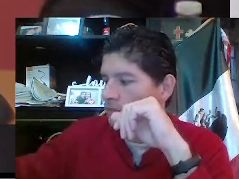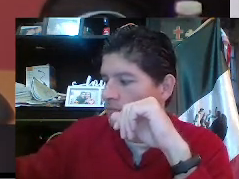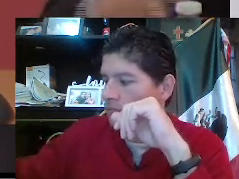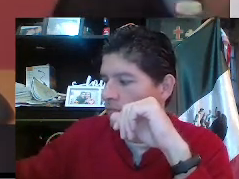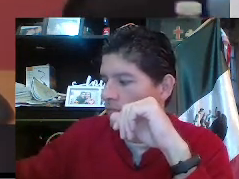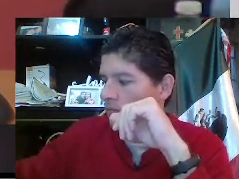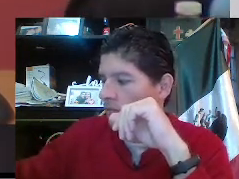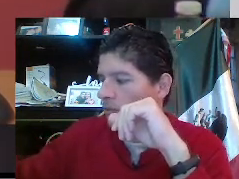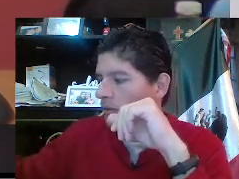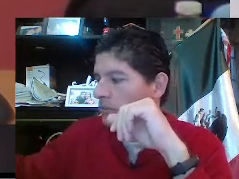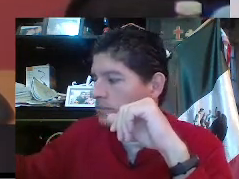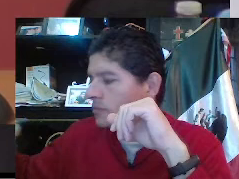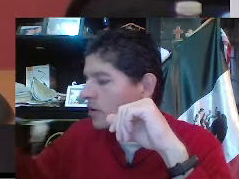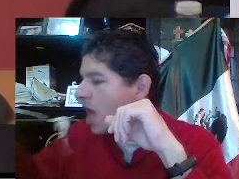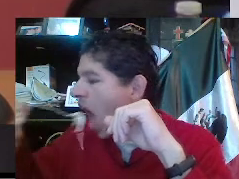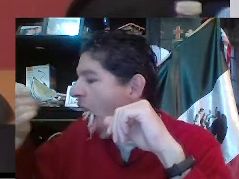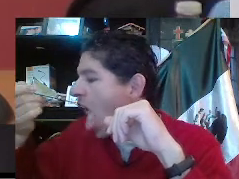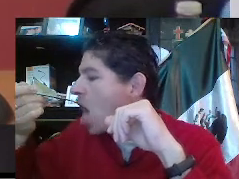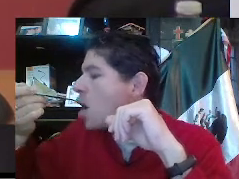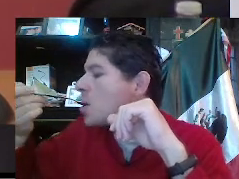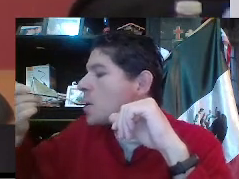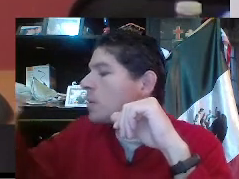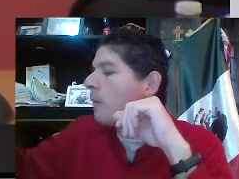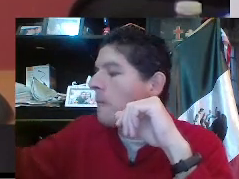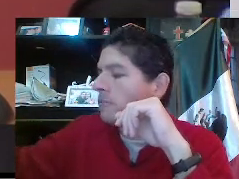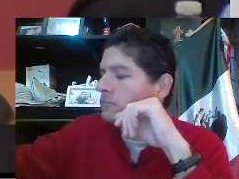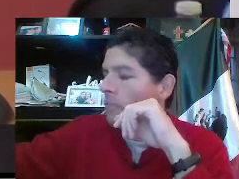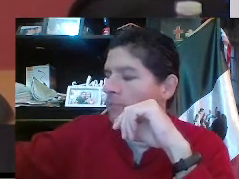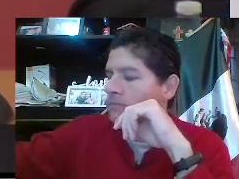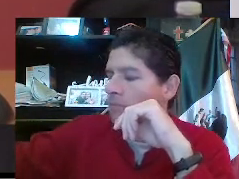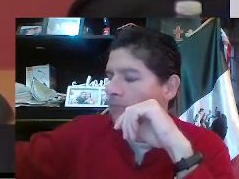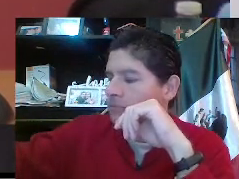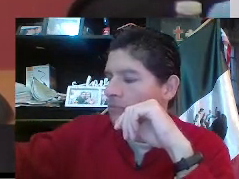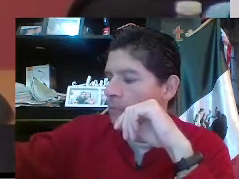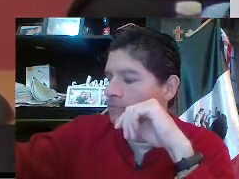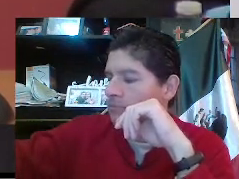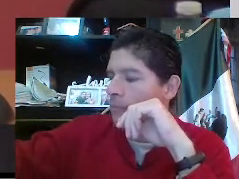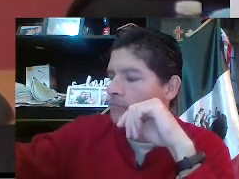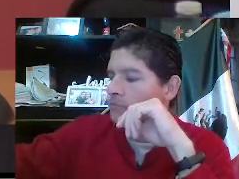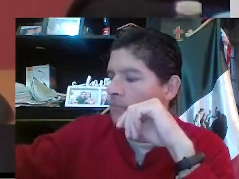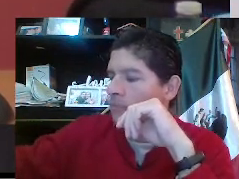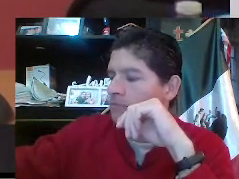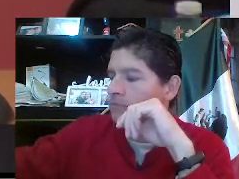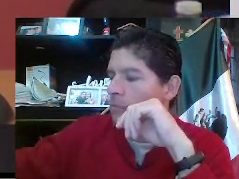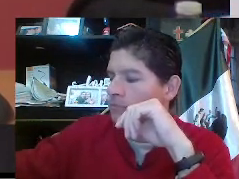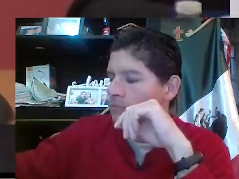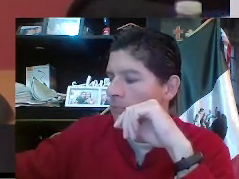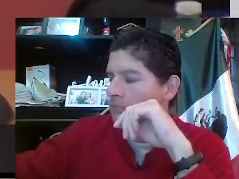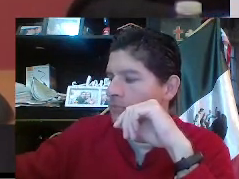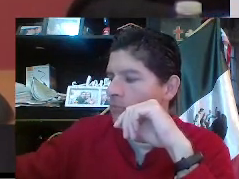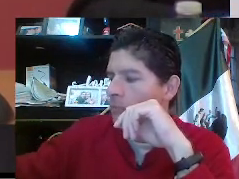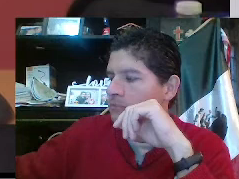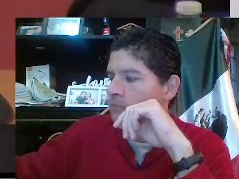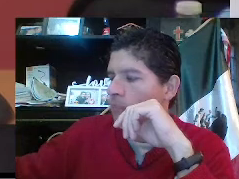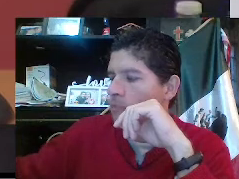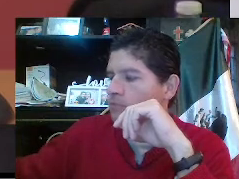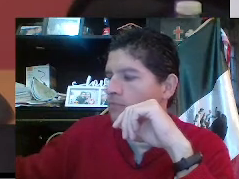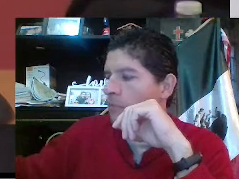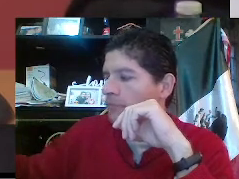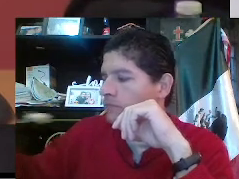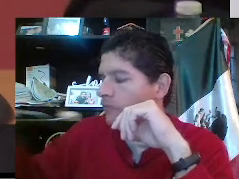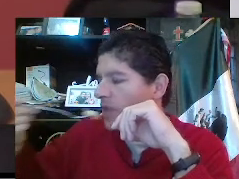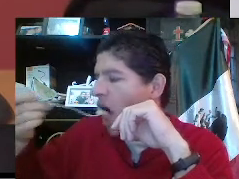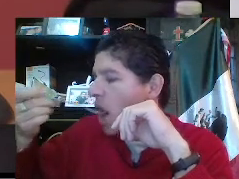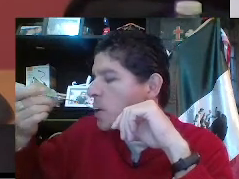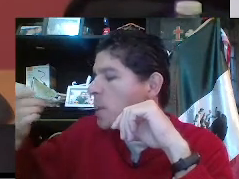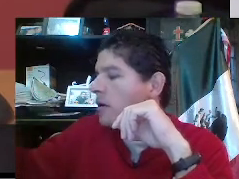cláusula de cambio en la ley posibilita para que estos productores, que ante cualquier modificación a la normatividad vigente que les implique